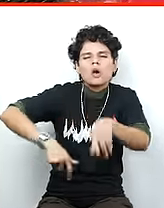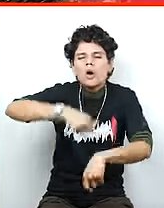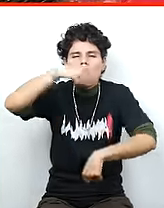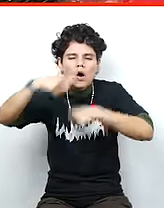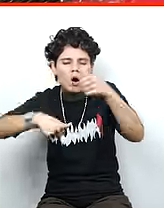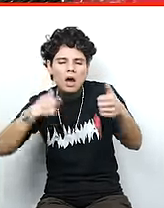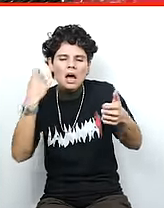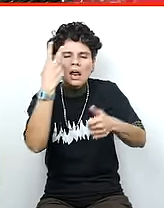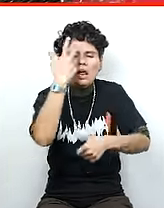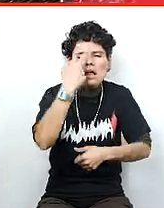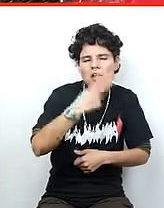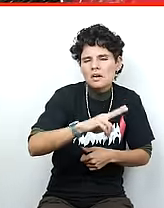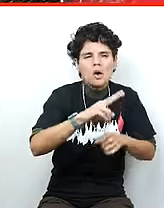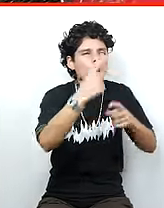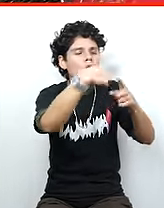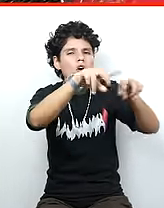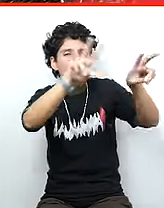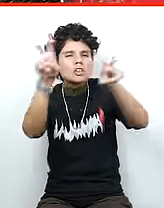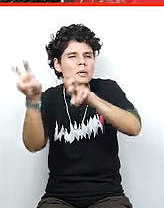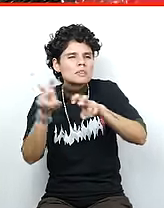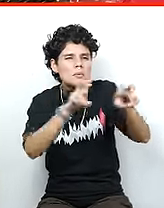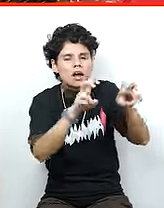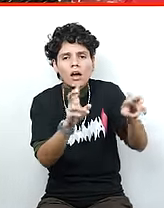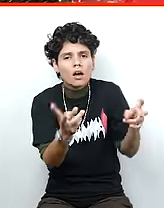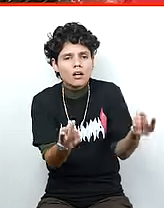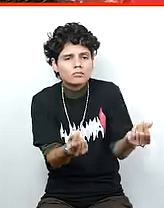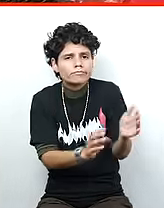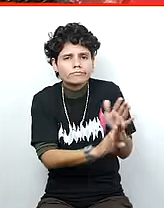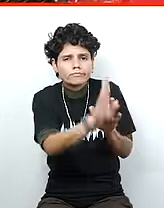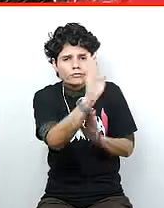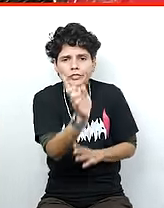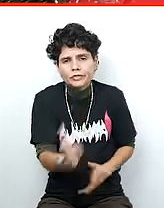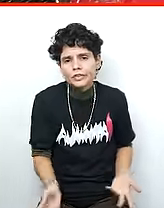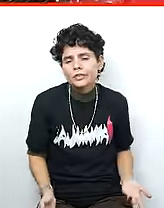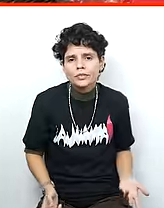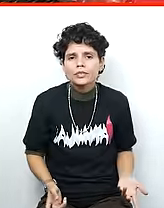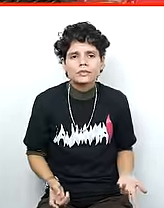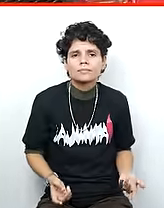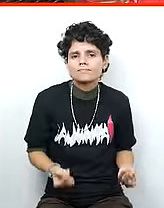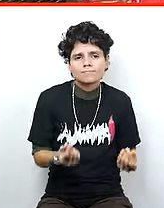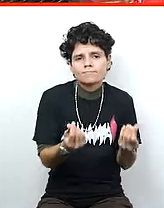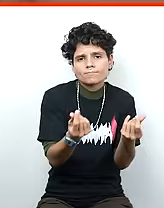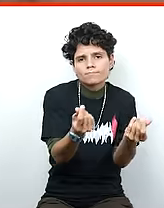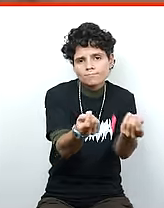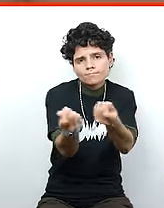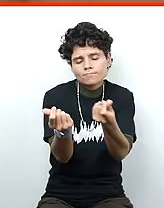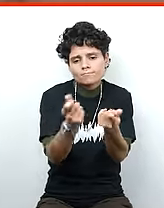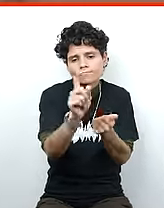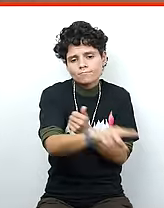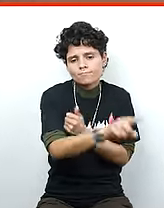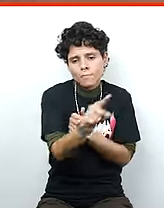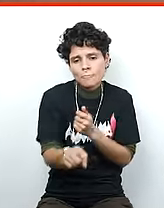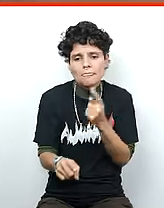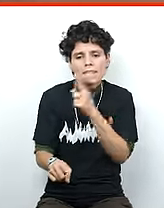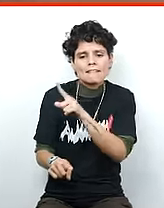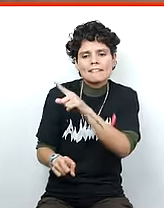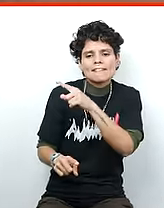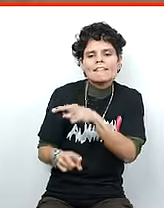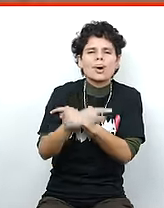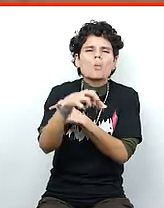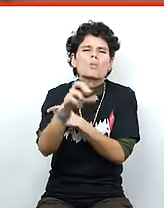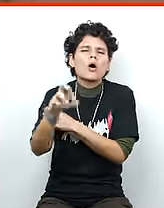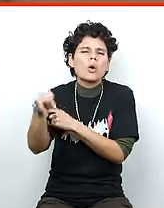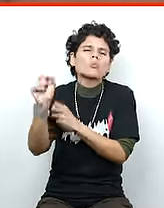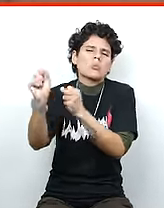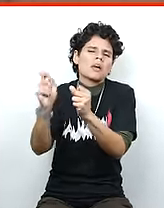hable de drogas, no hable de armas o de esto o lo otro, no voy a vender. No conozco ningún tema que esté vendiendo y por ejemplo, no sé, un pop y